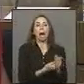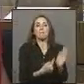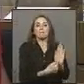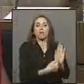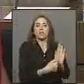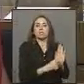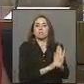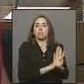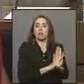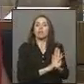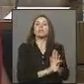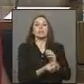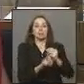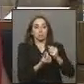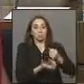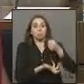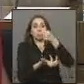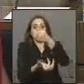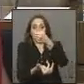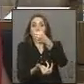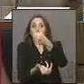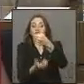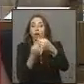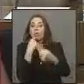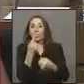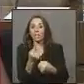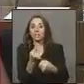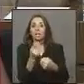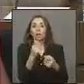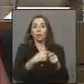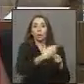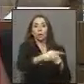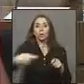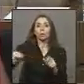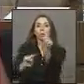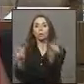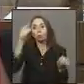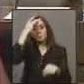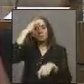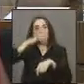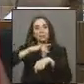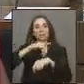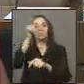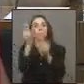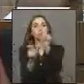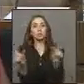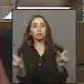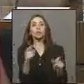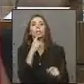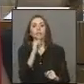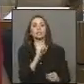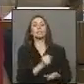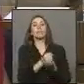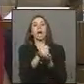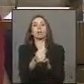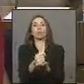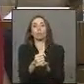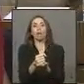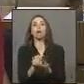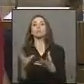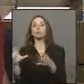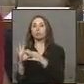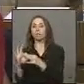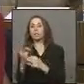y que también los recursos que se dice que se van a poner alcancen para los pacientes y las personas que se dice que se van a ayudar. Muchas